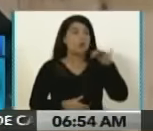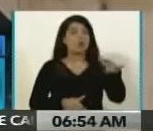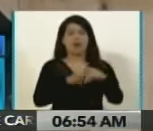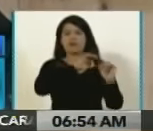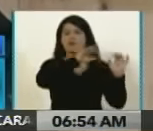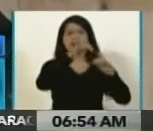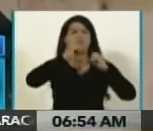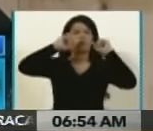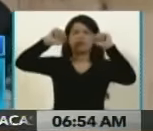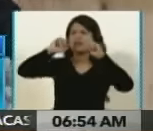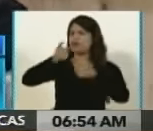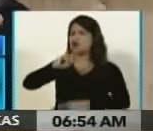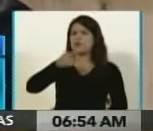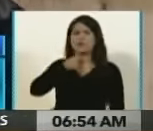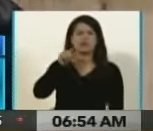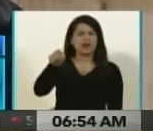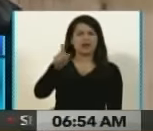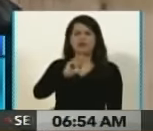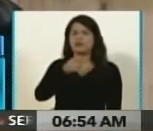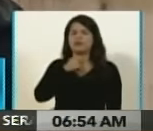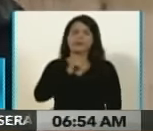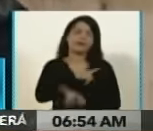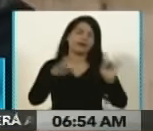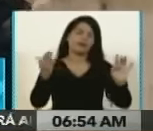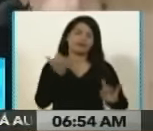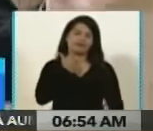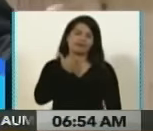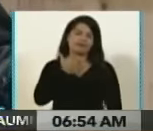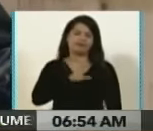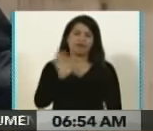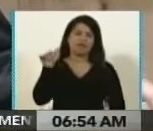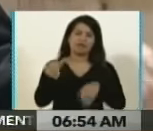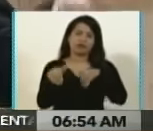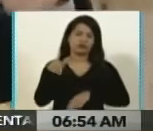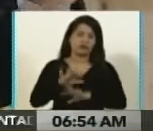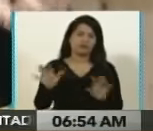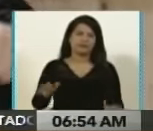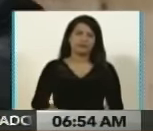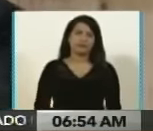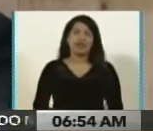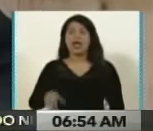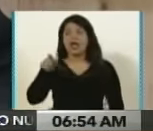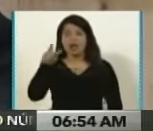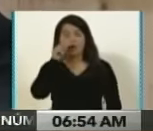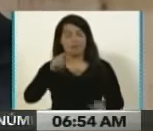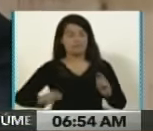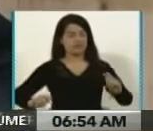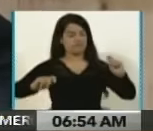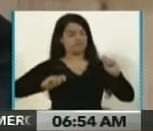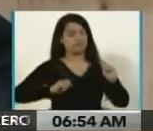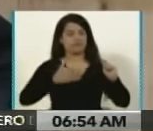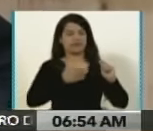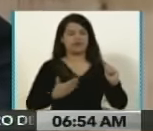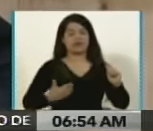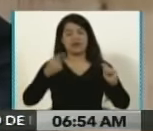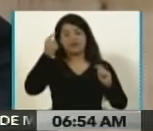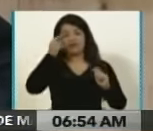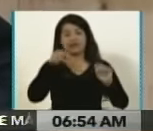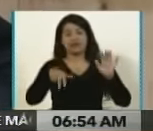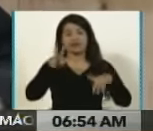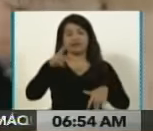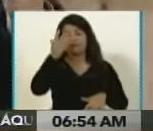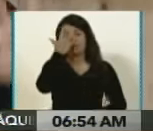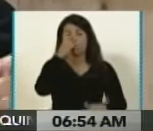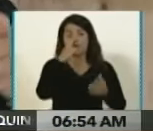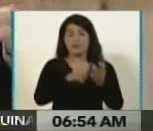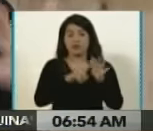victoria de Betancur. Bueno, pero ya era tarde, ¿no? Betancur gana, y cuando Betancur toma posesión el 13 de febrero del